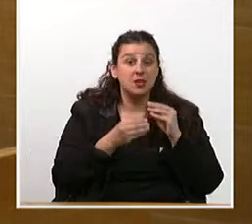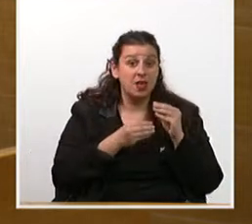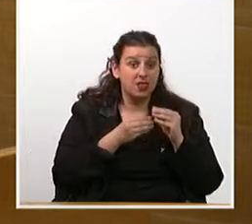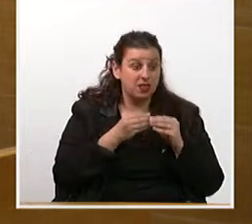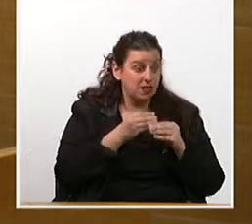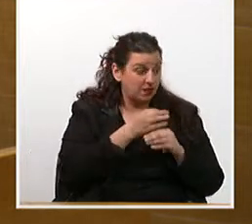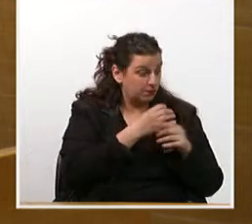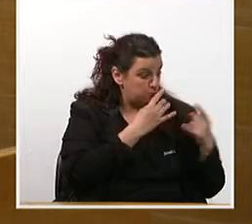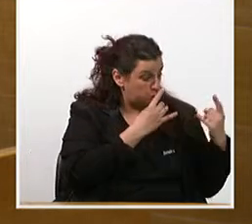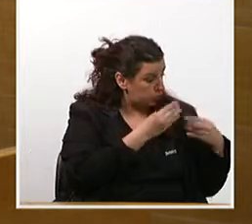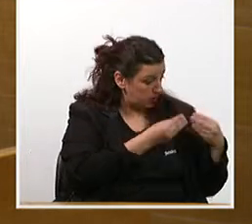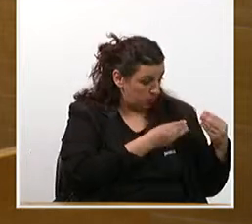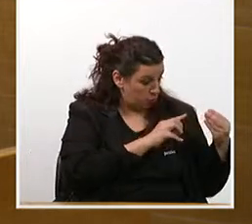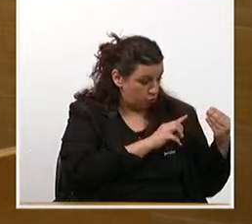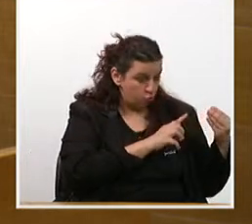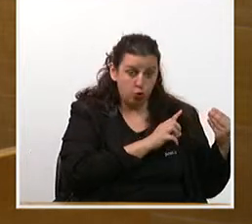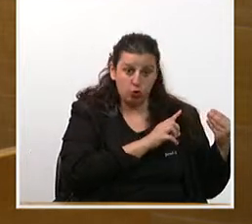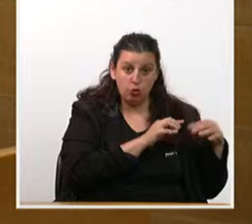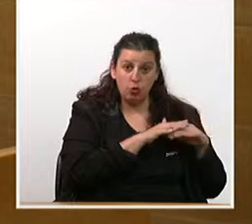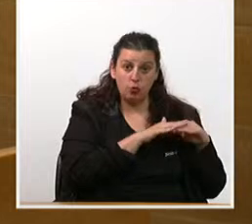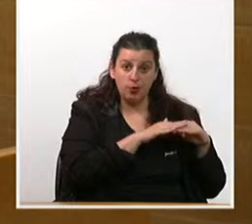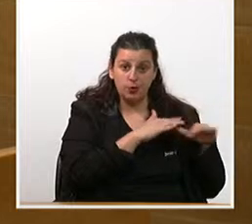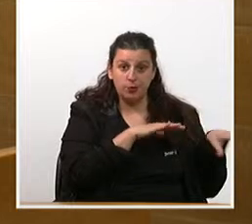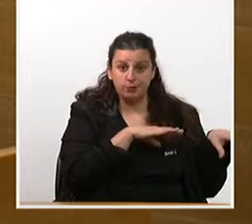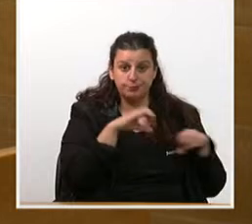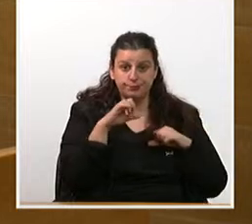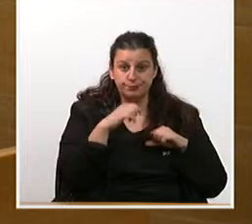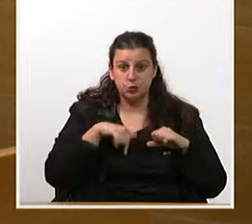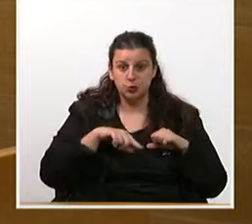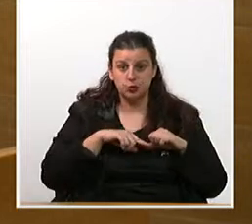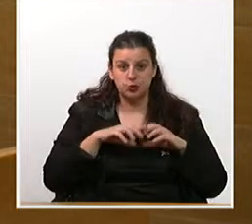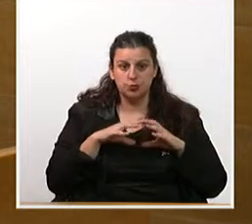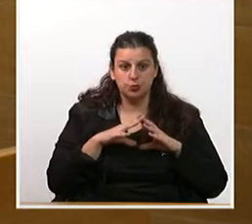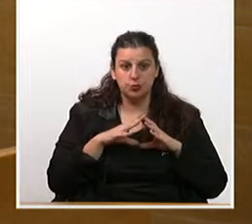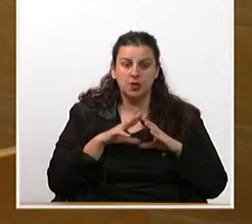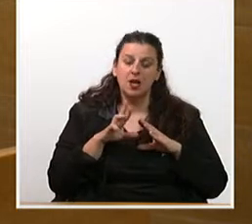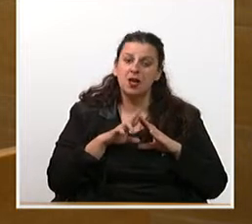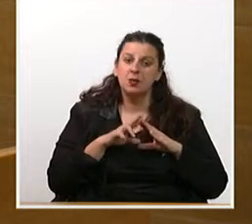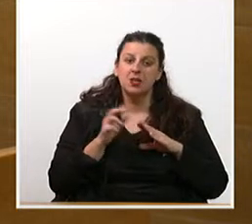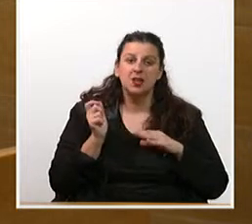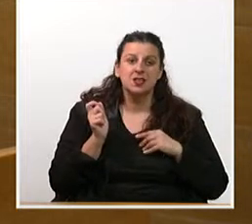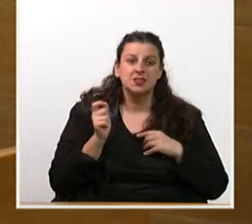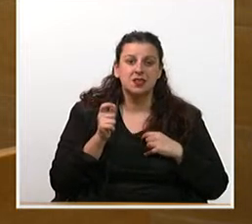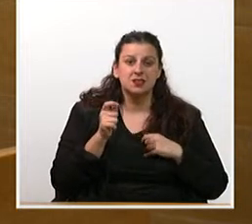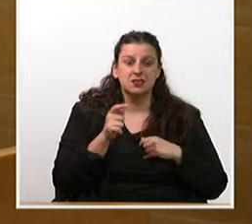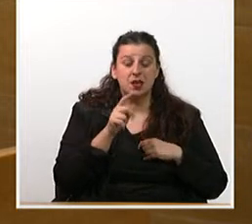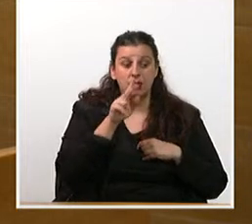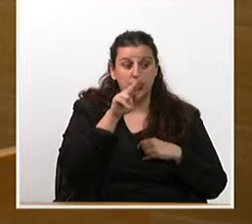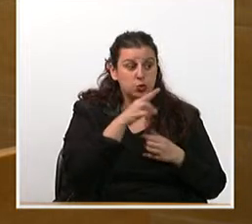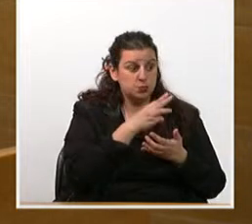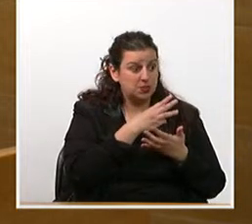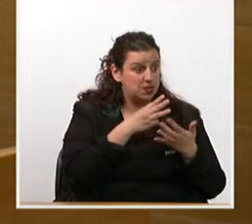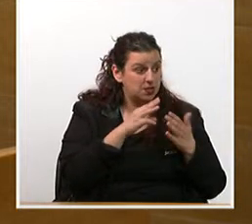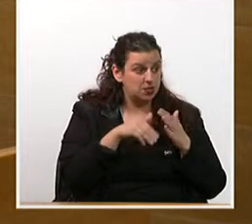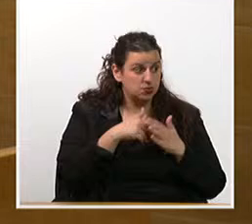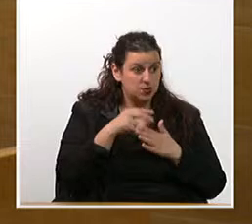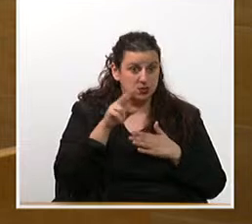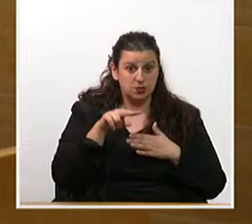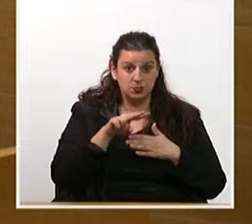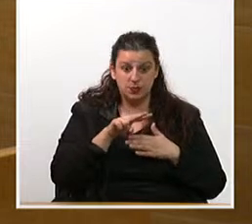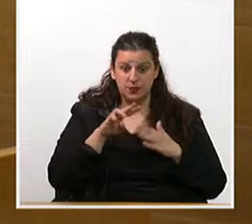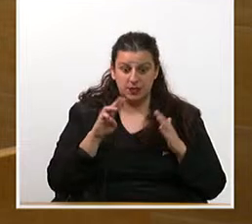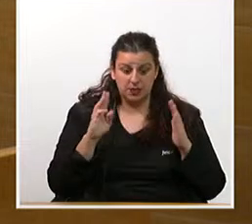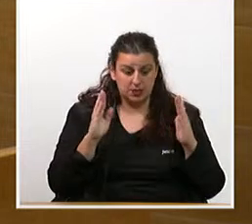no hicieron ustedes en su gobierno desde lo he repetido muchas veces desde el 2018 al 2023